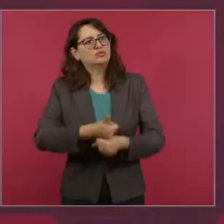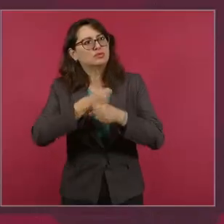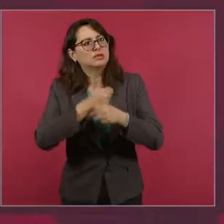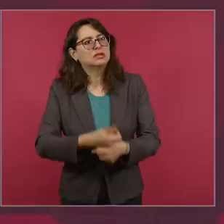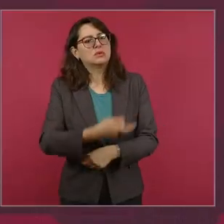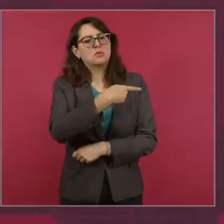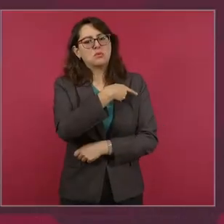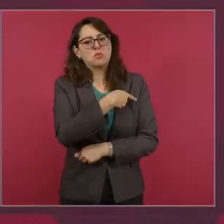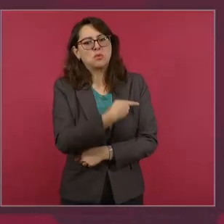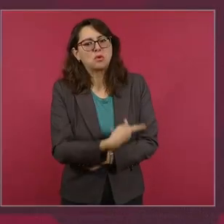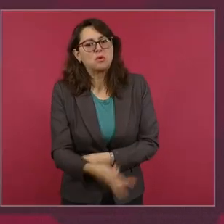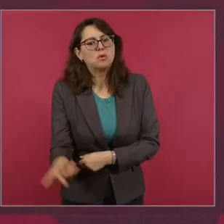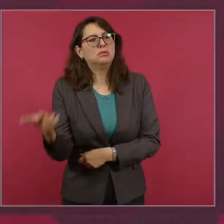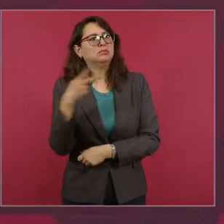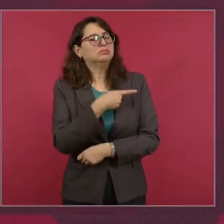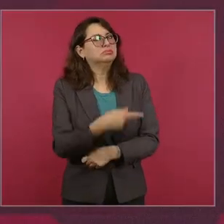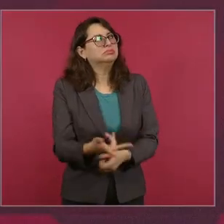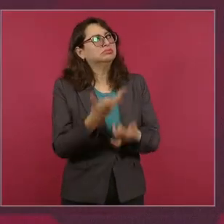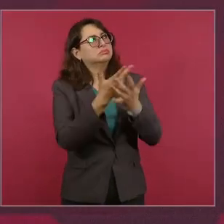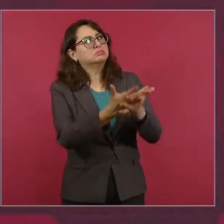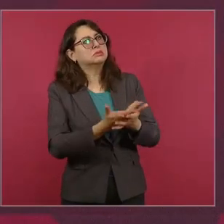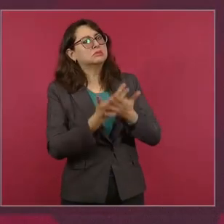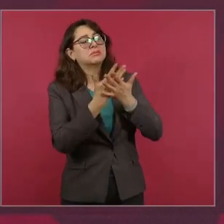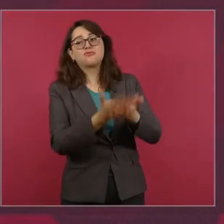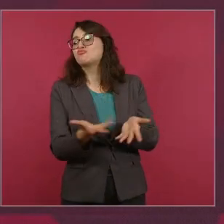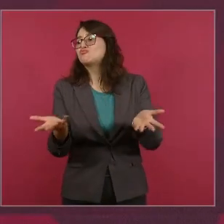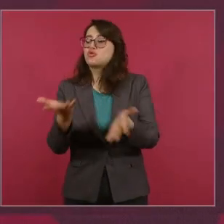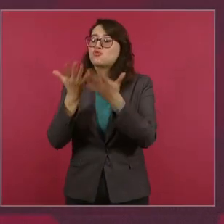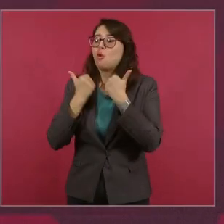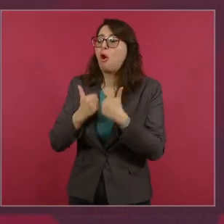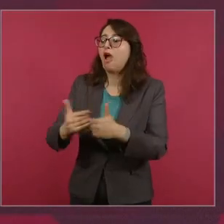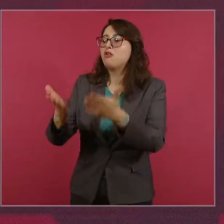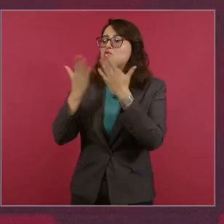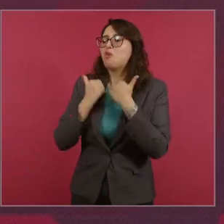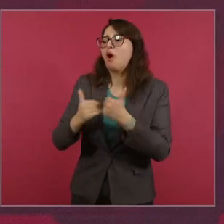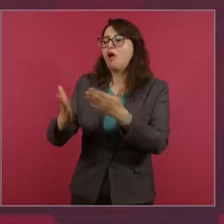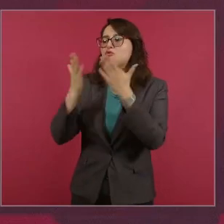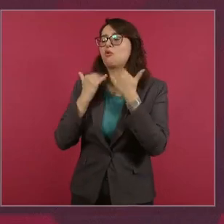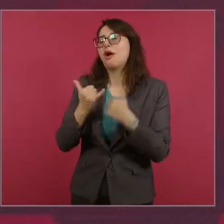era dinero, todo se resolvía con dinero,